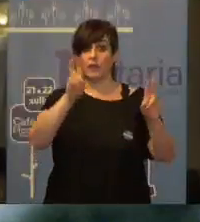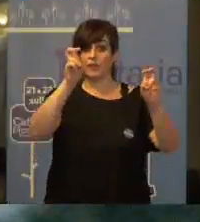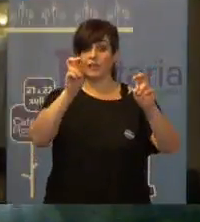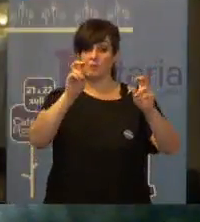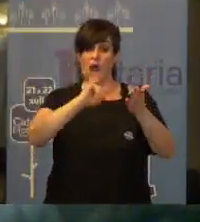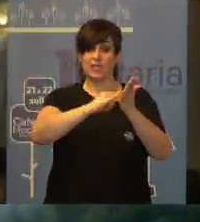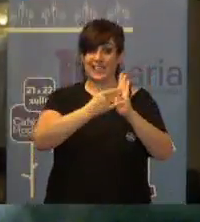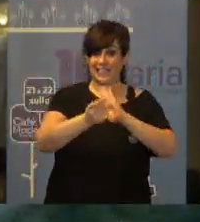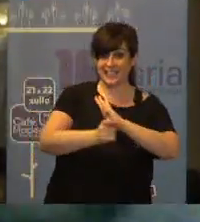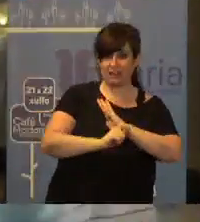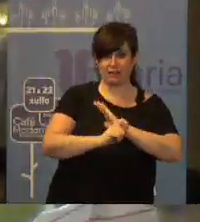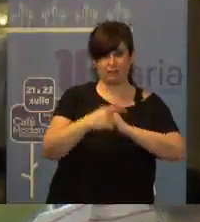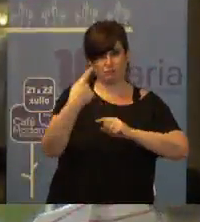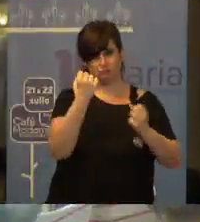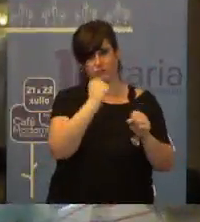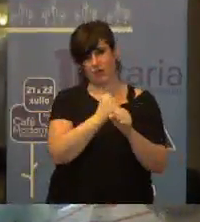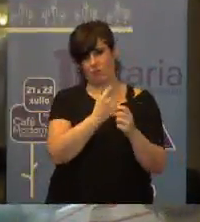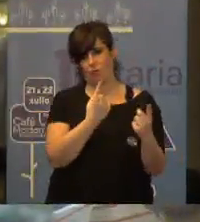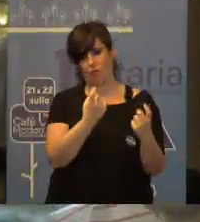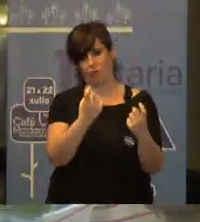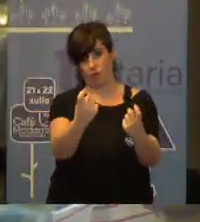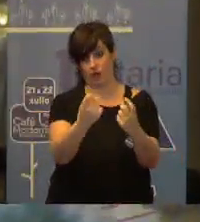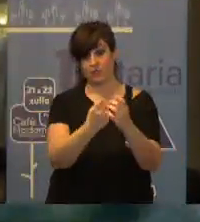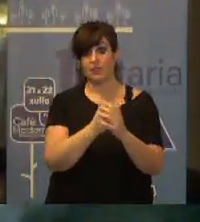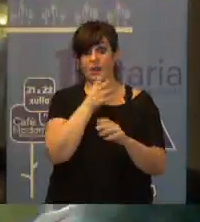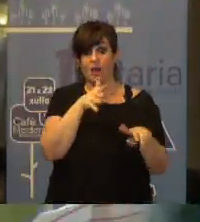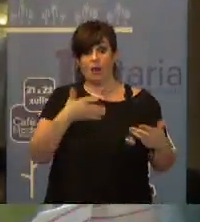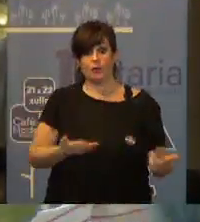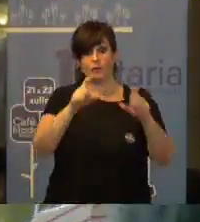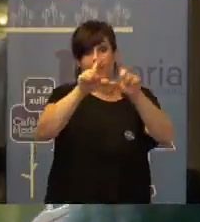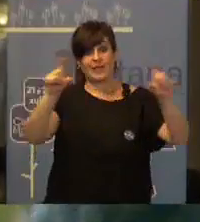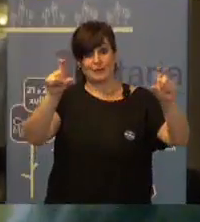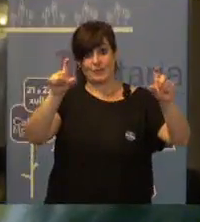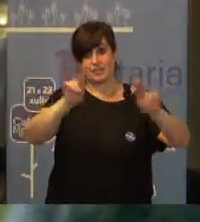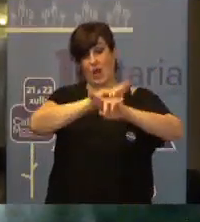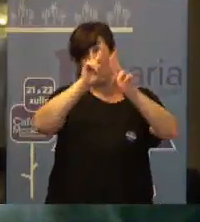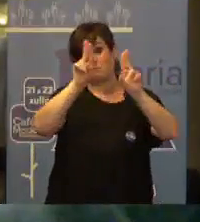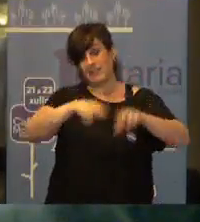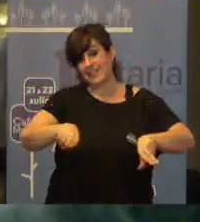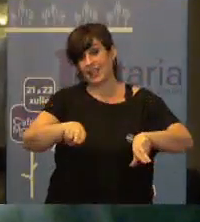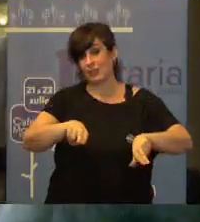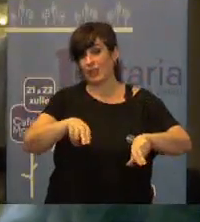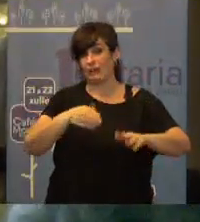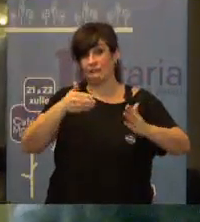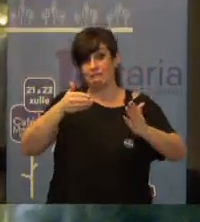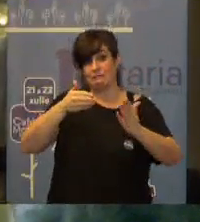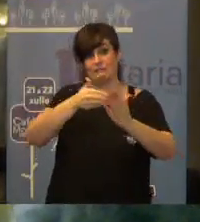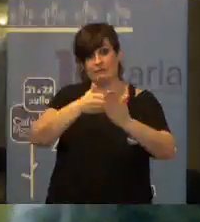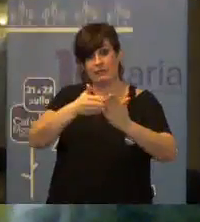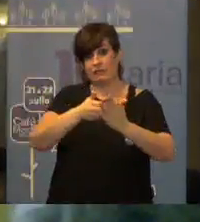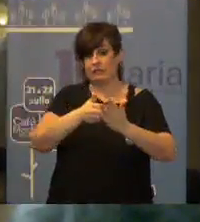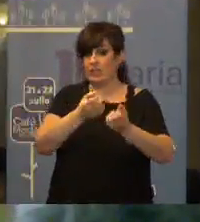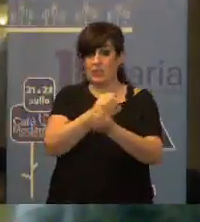facer, moitísimo. Ou se poñerlle freo ás multinacionais é unha revolución, e, sin embargo, non é unha medida ni siquiera de